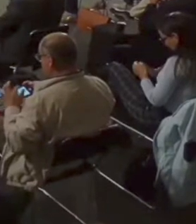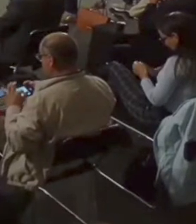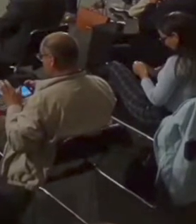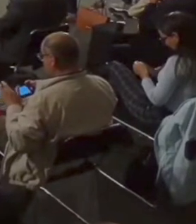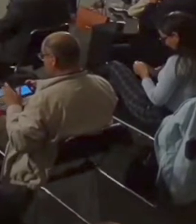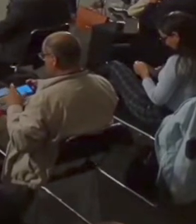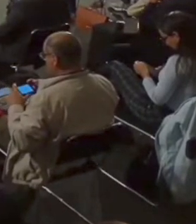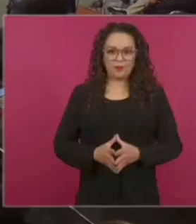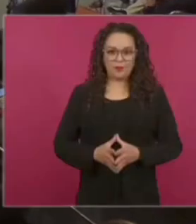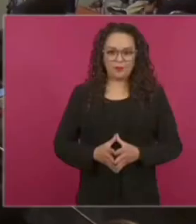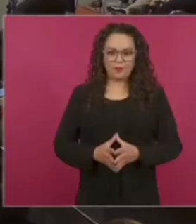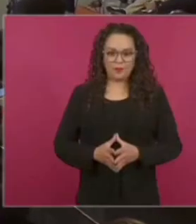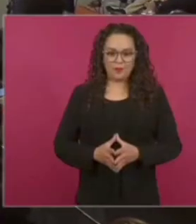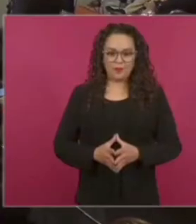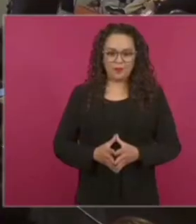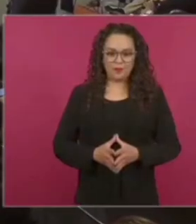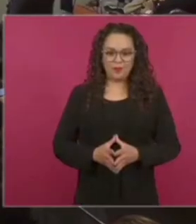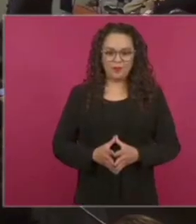ciudadanía